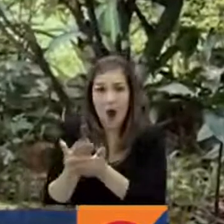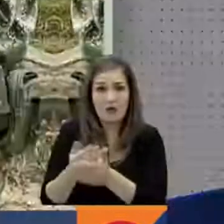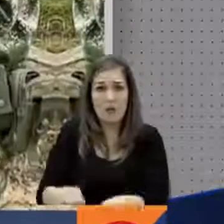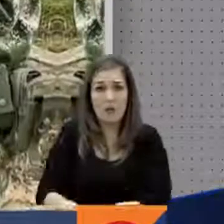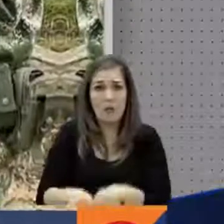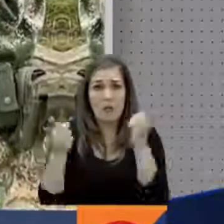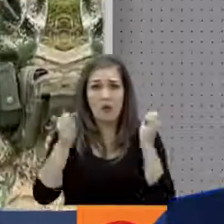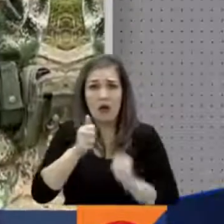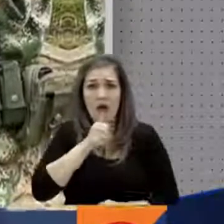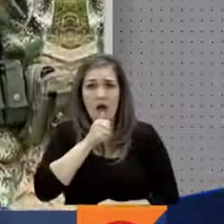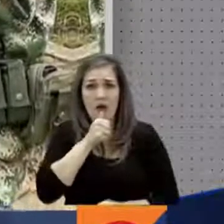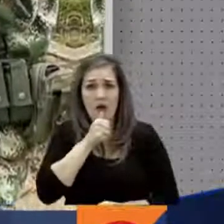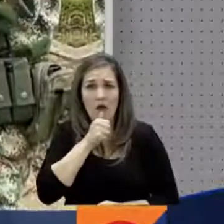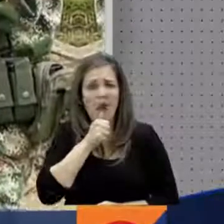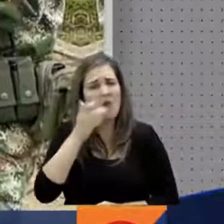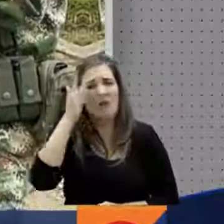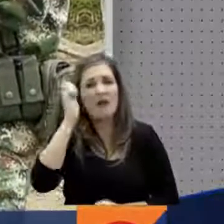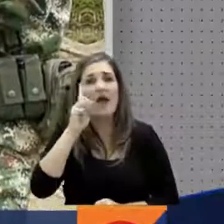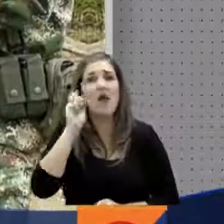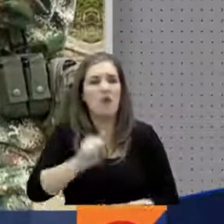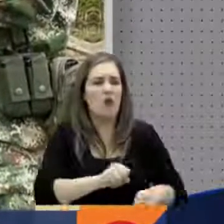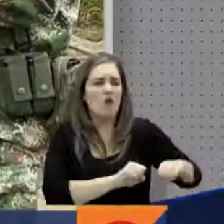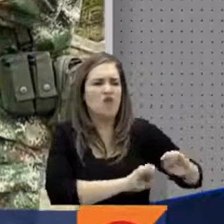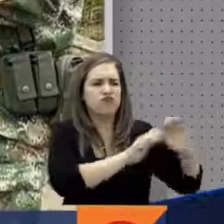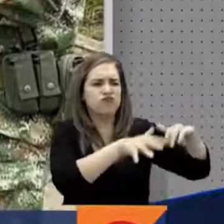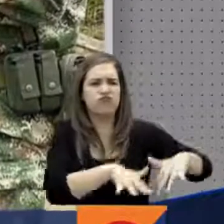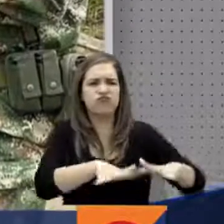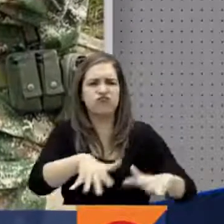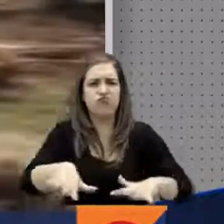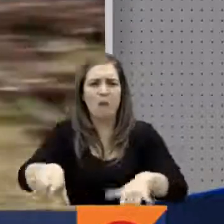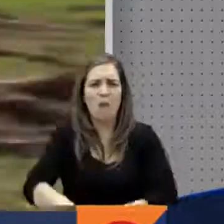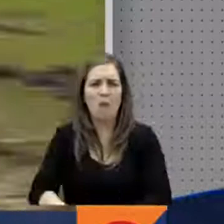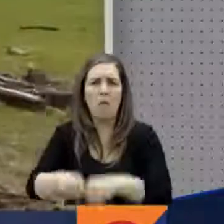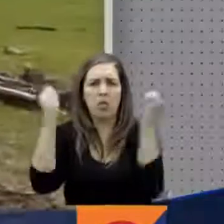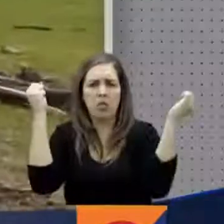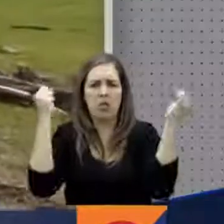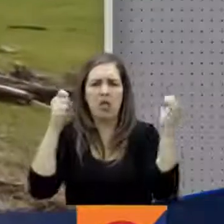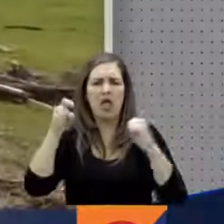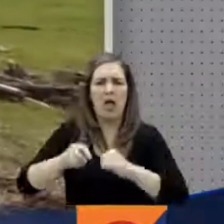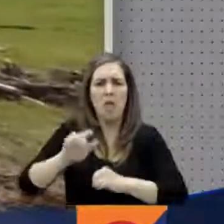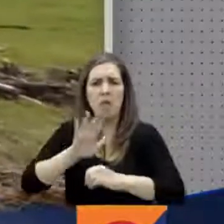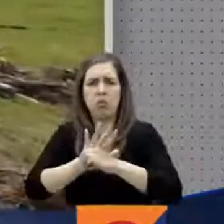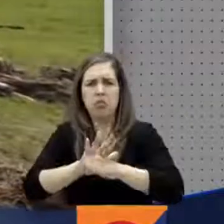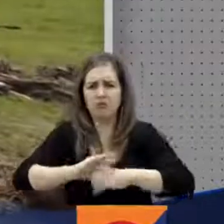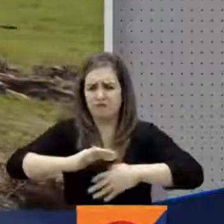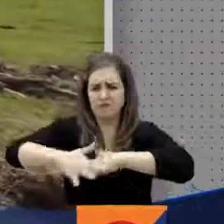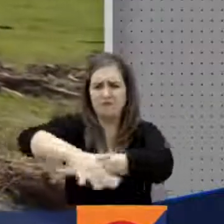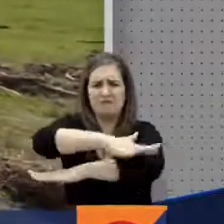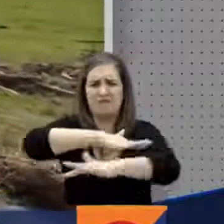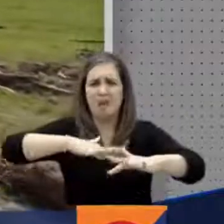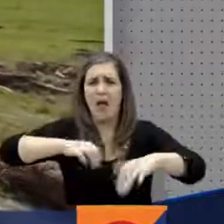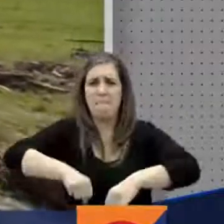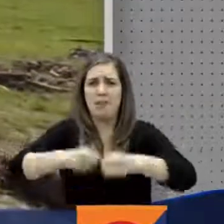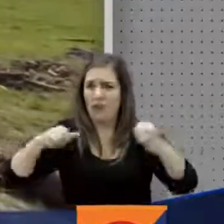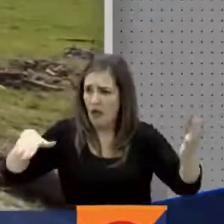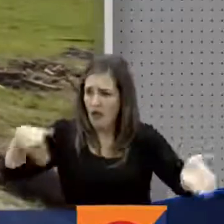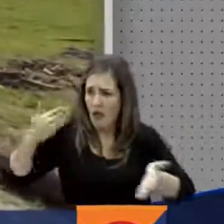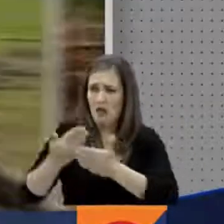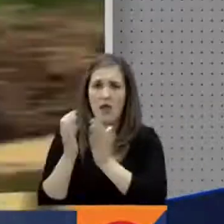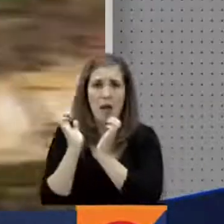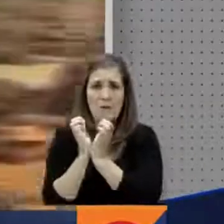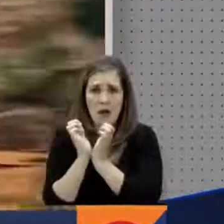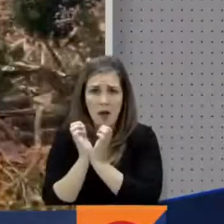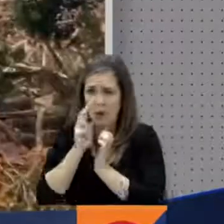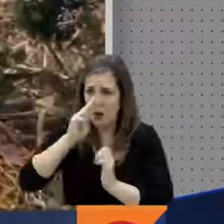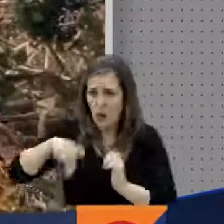La situación se debe a una inundación causada por lluvias en el área urbana que generó el colapso de la infraestructura. De acuerdo con el alcalde de la localidad,